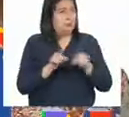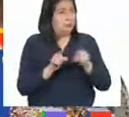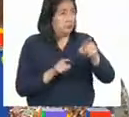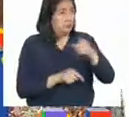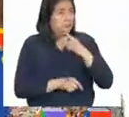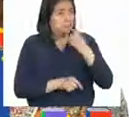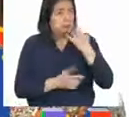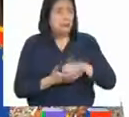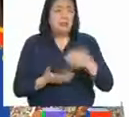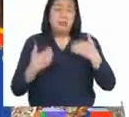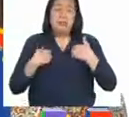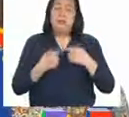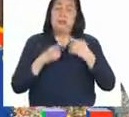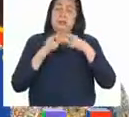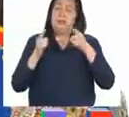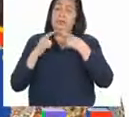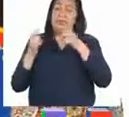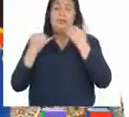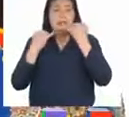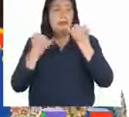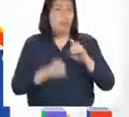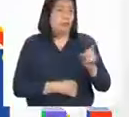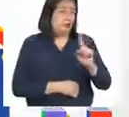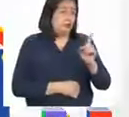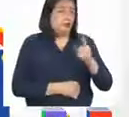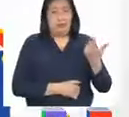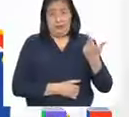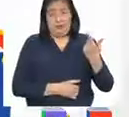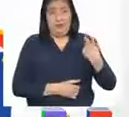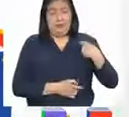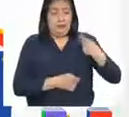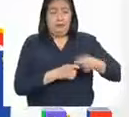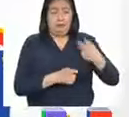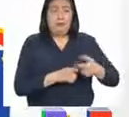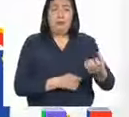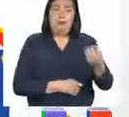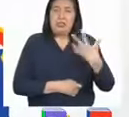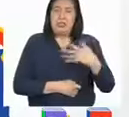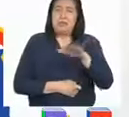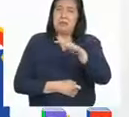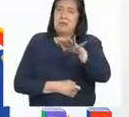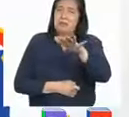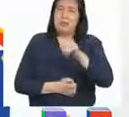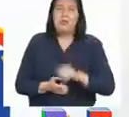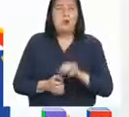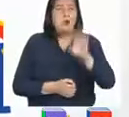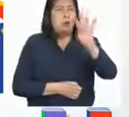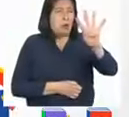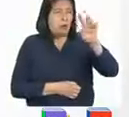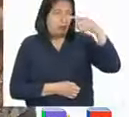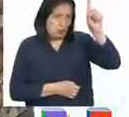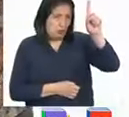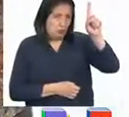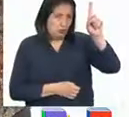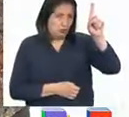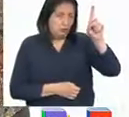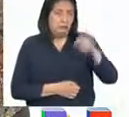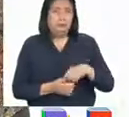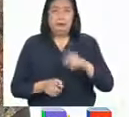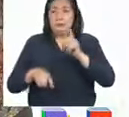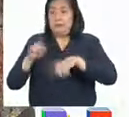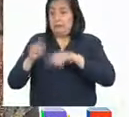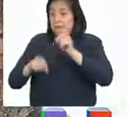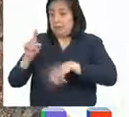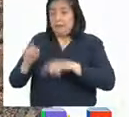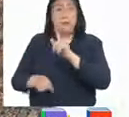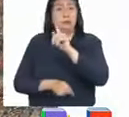que sus padres, tienen una lengua materna que no es el castellano. Ella me dice que son aproximadamente 4 millones. Mi primo